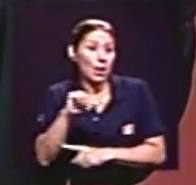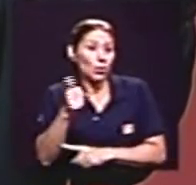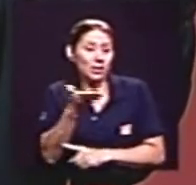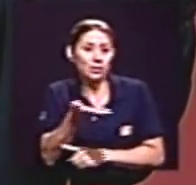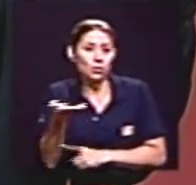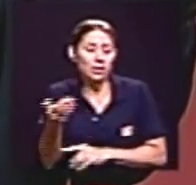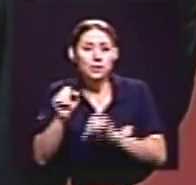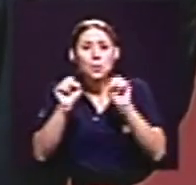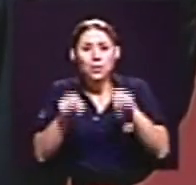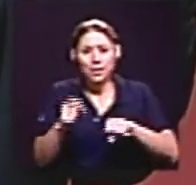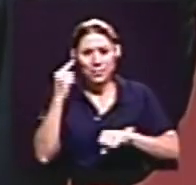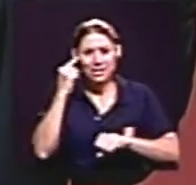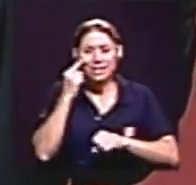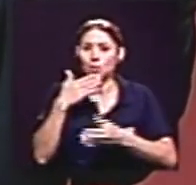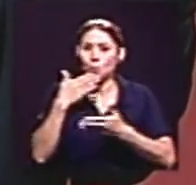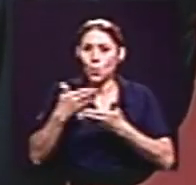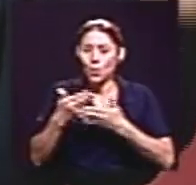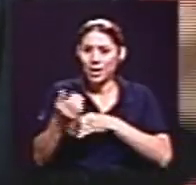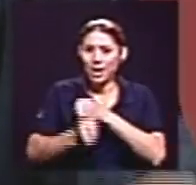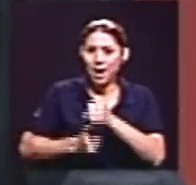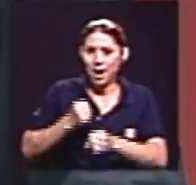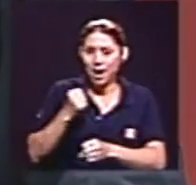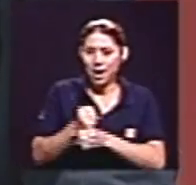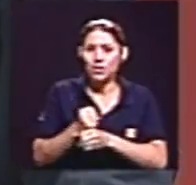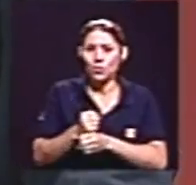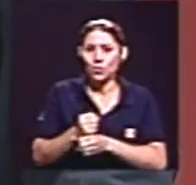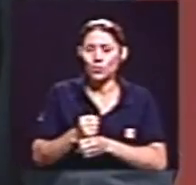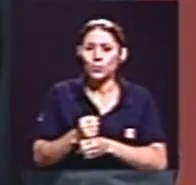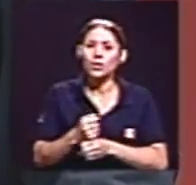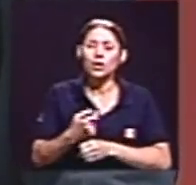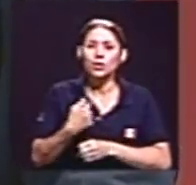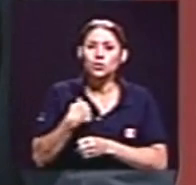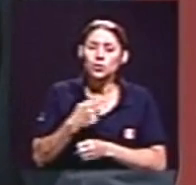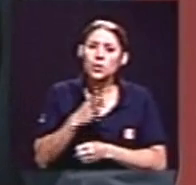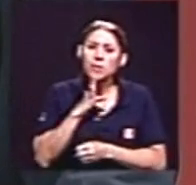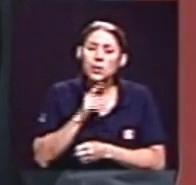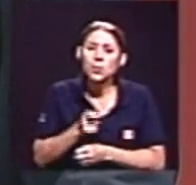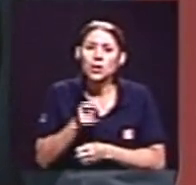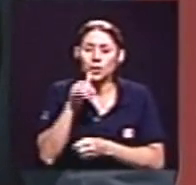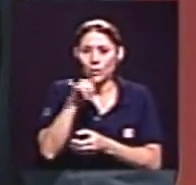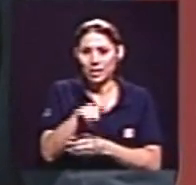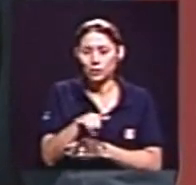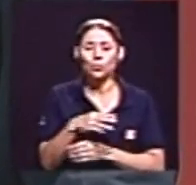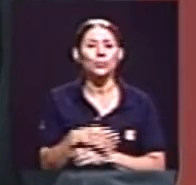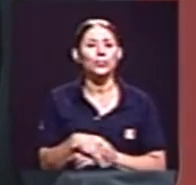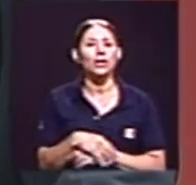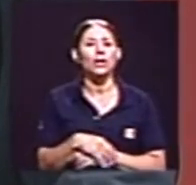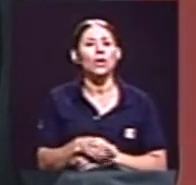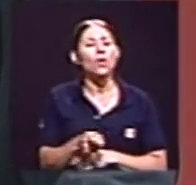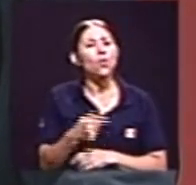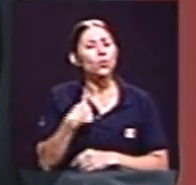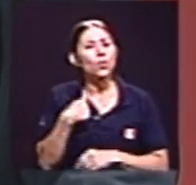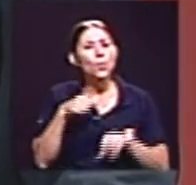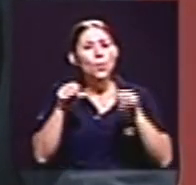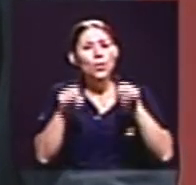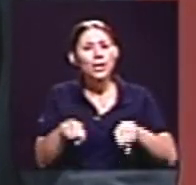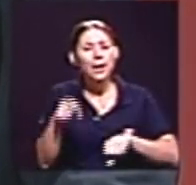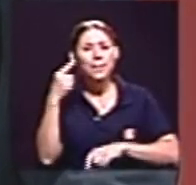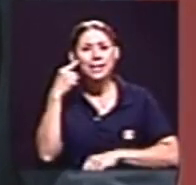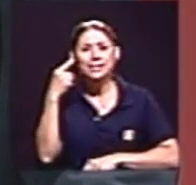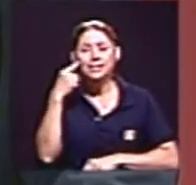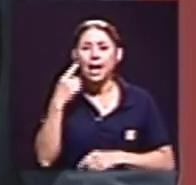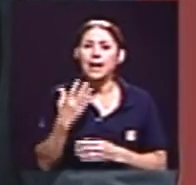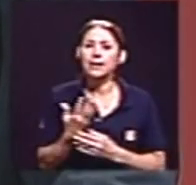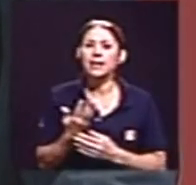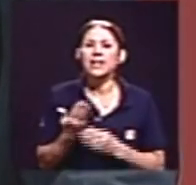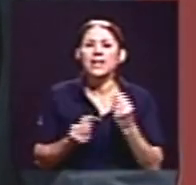podría pensarse que es un buen año. Déjenme elaborar un poquito sobre eso. Uno podría pensar que